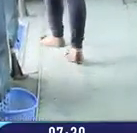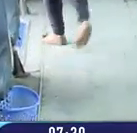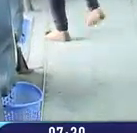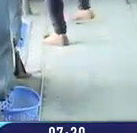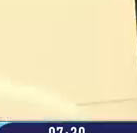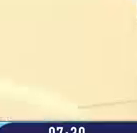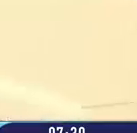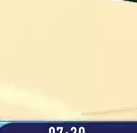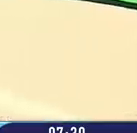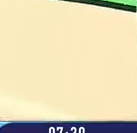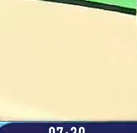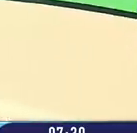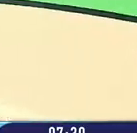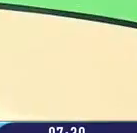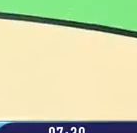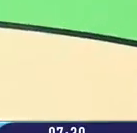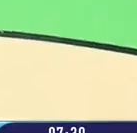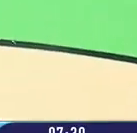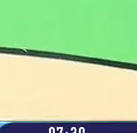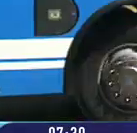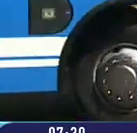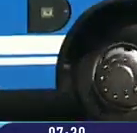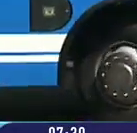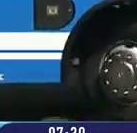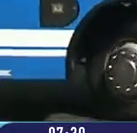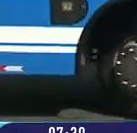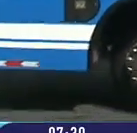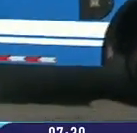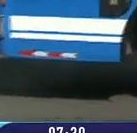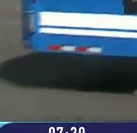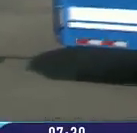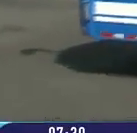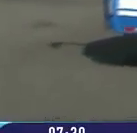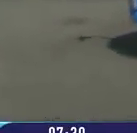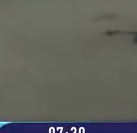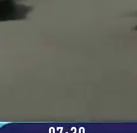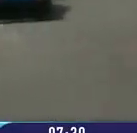transporte público. Esto le contamos al retornar. Ya venimos.